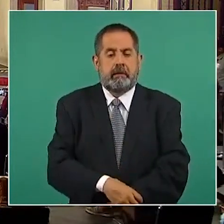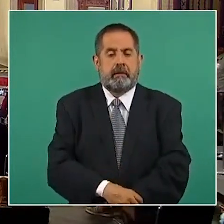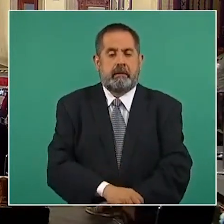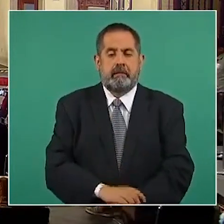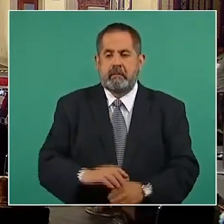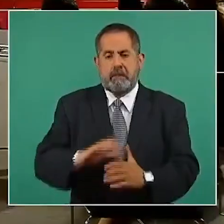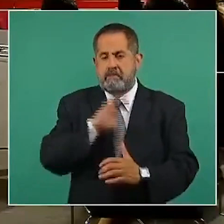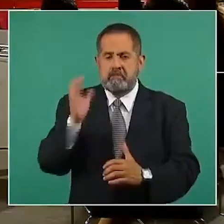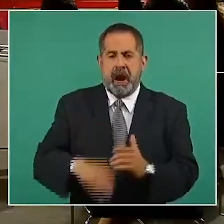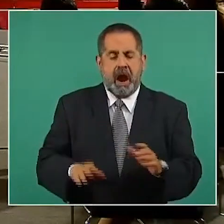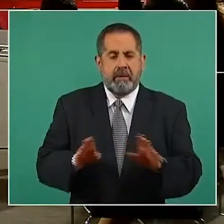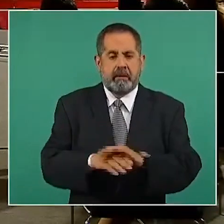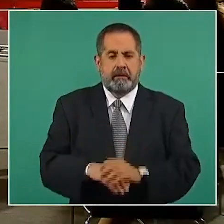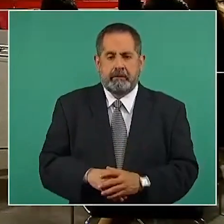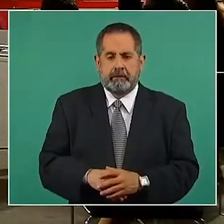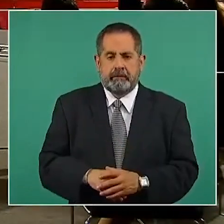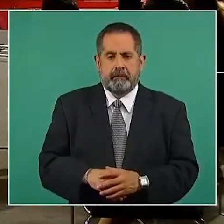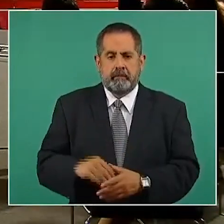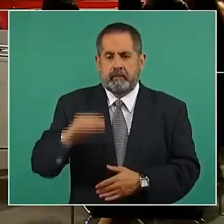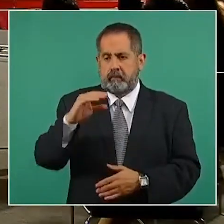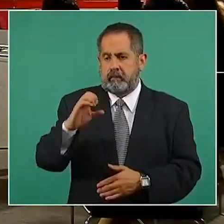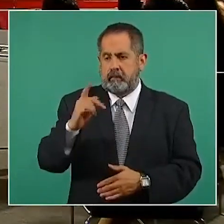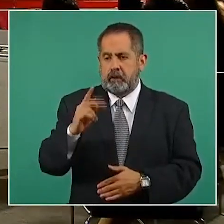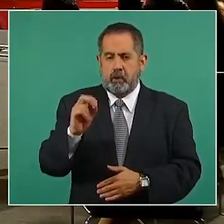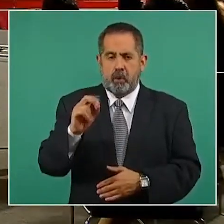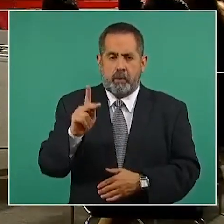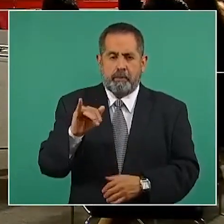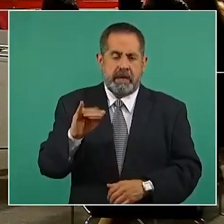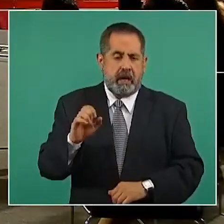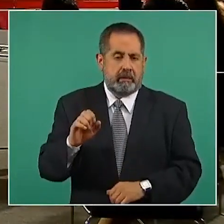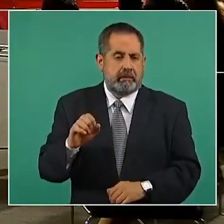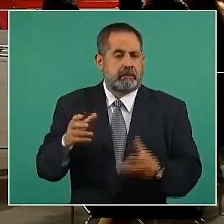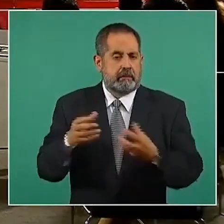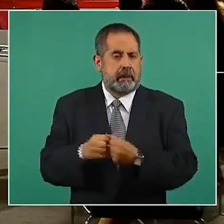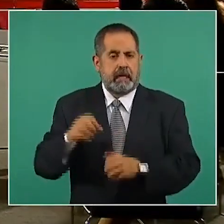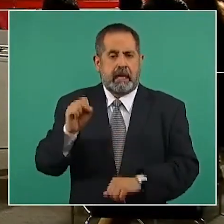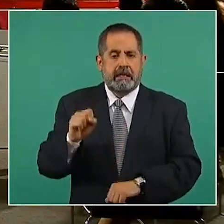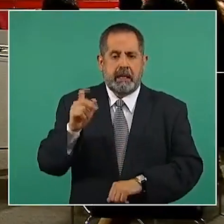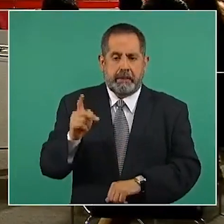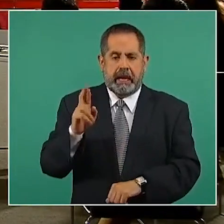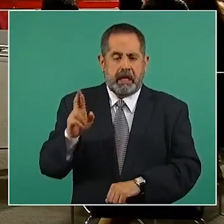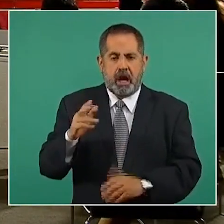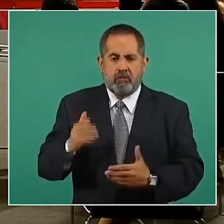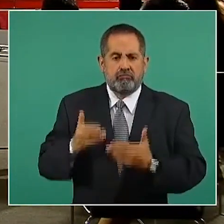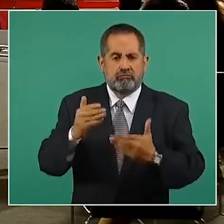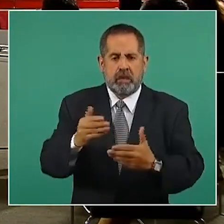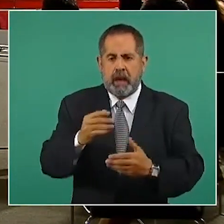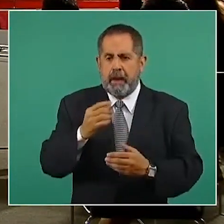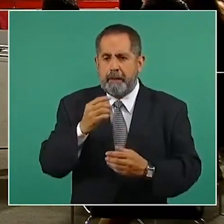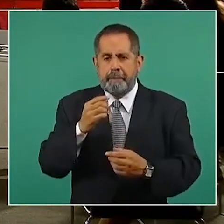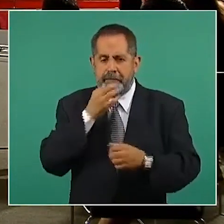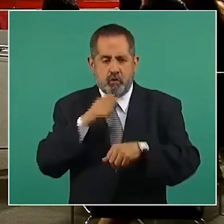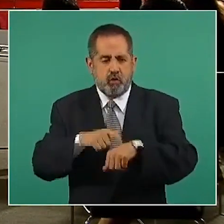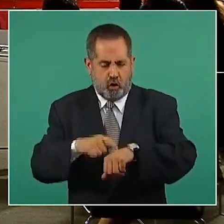casi cerrar. Generosamente se propie. Los Sistema Público de Radiodifusión nos están brindando minutos